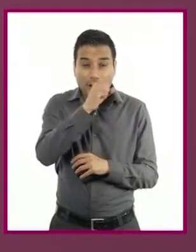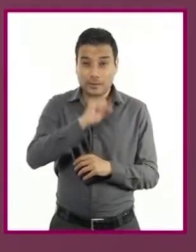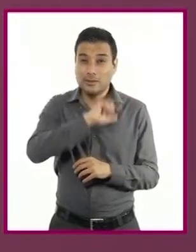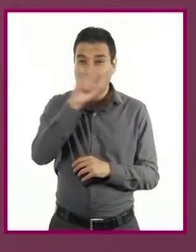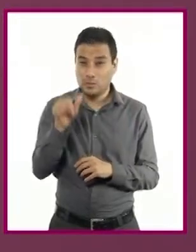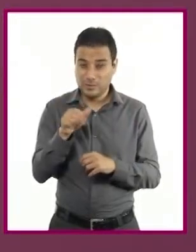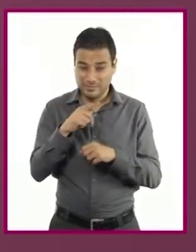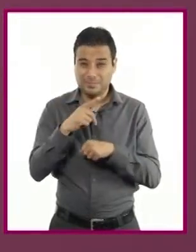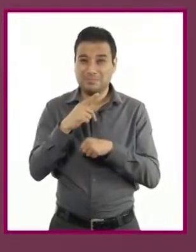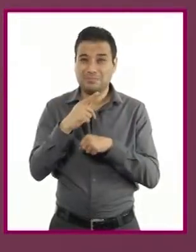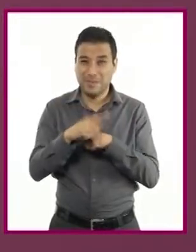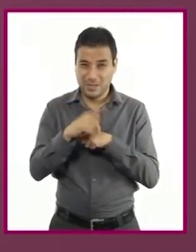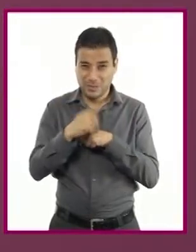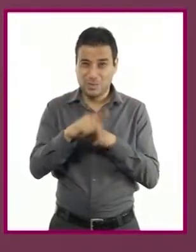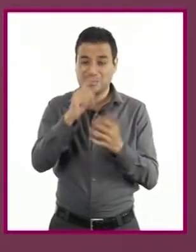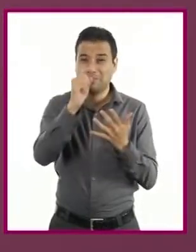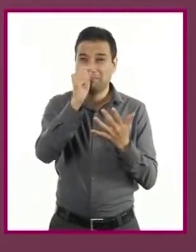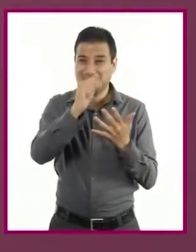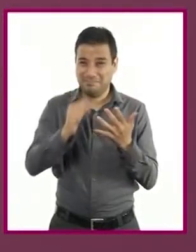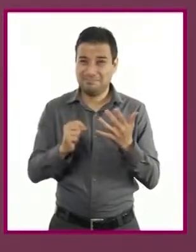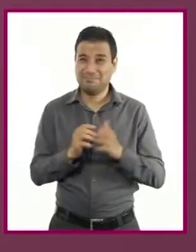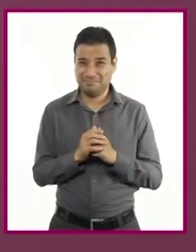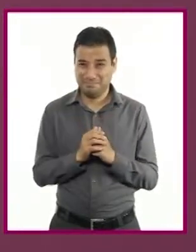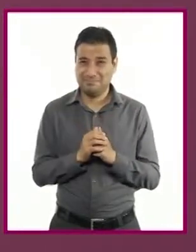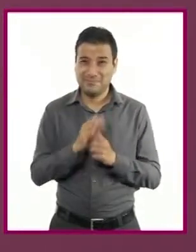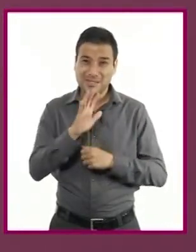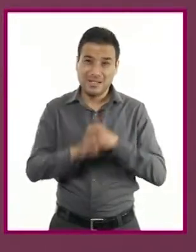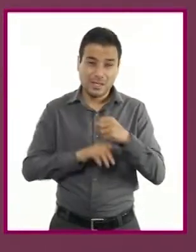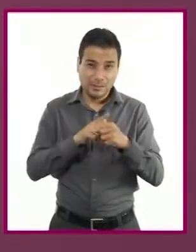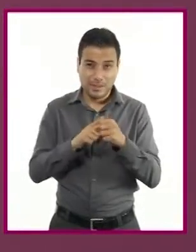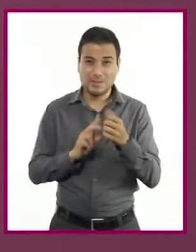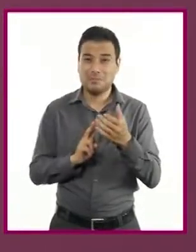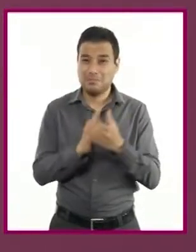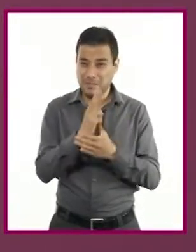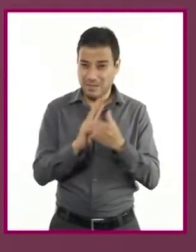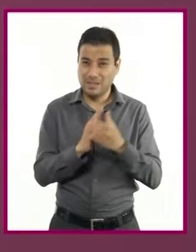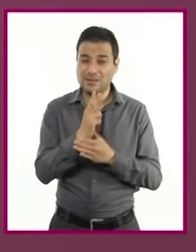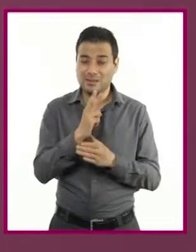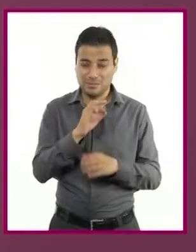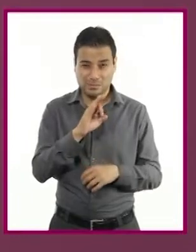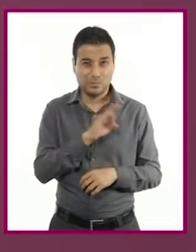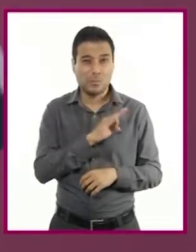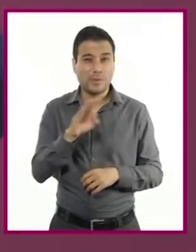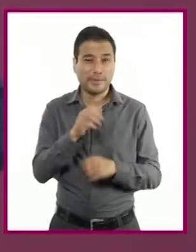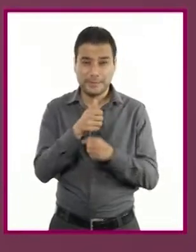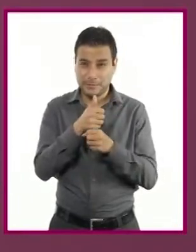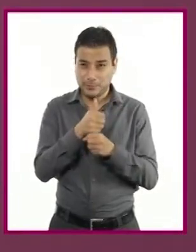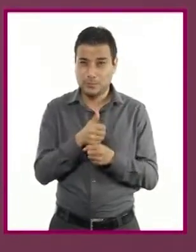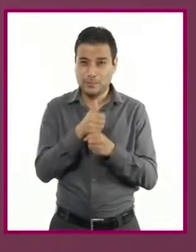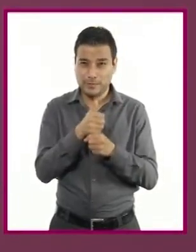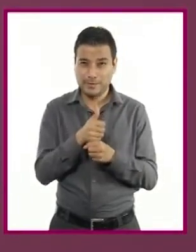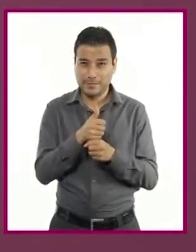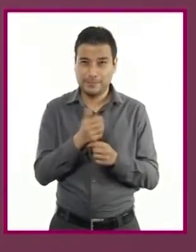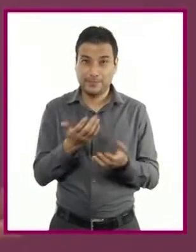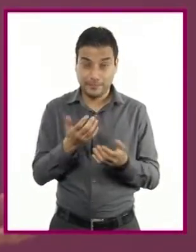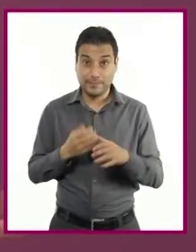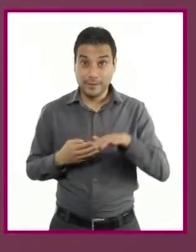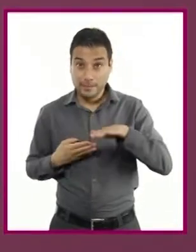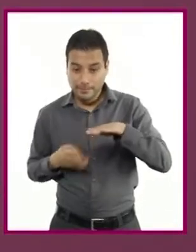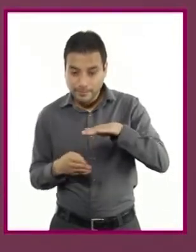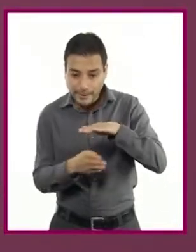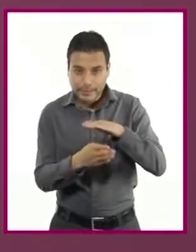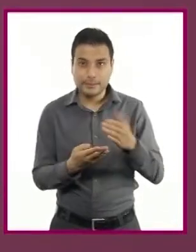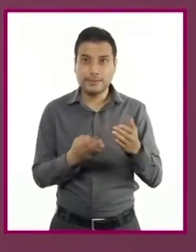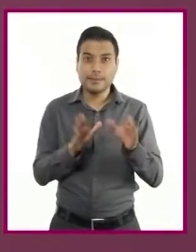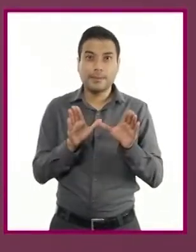graves consecuencias para las distintas especies de plantas y animales del planeta, tanto acuáticas como